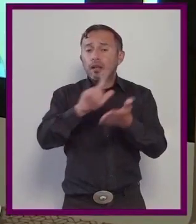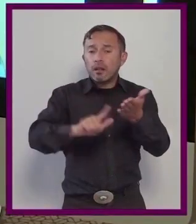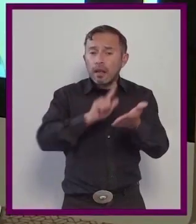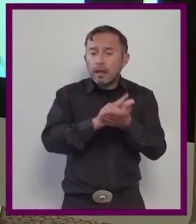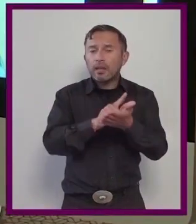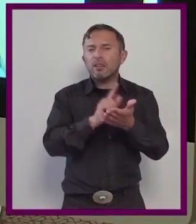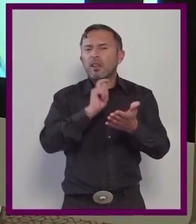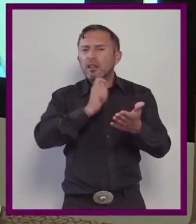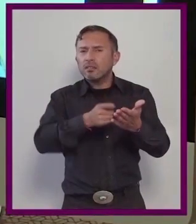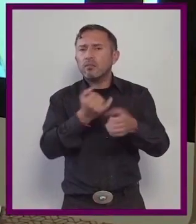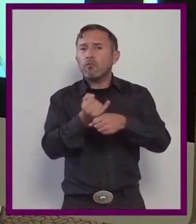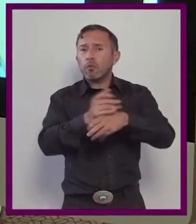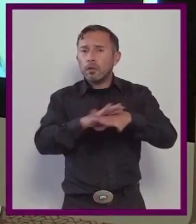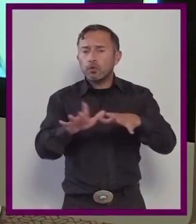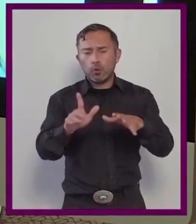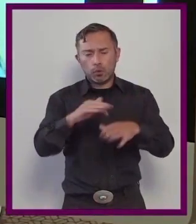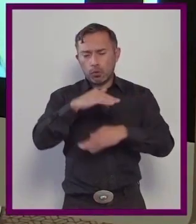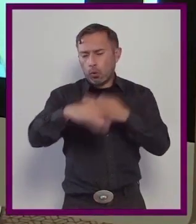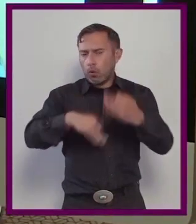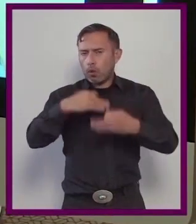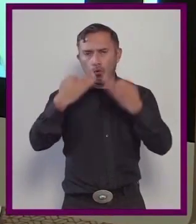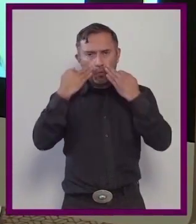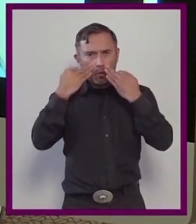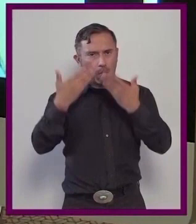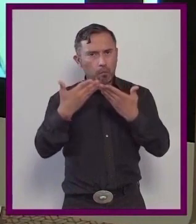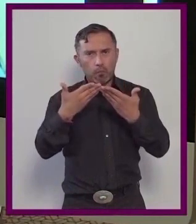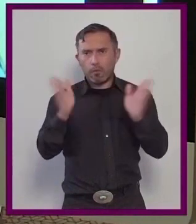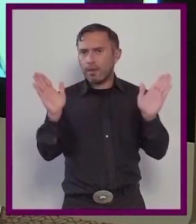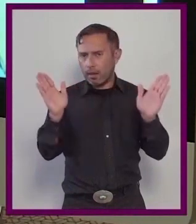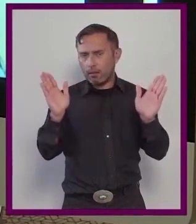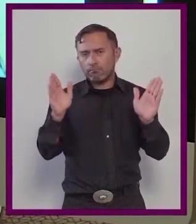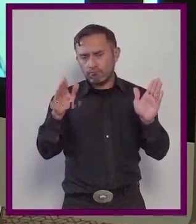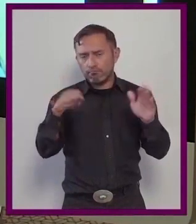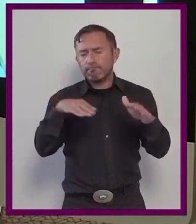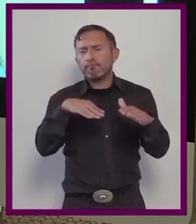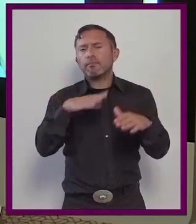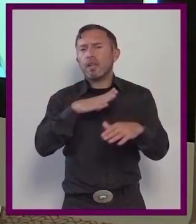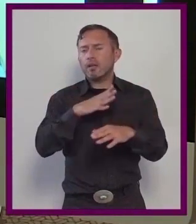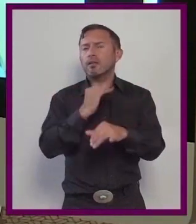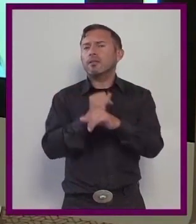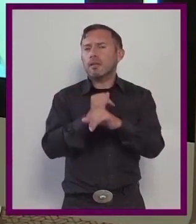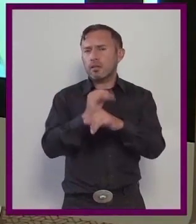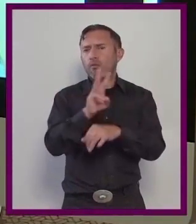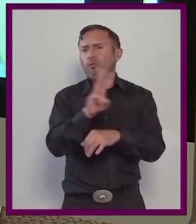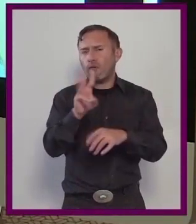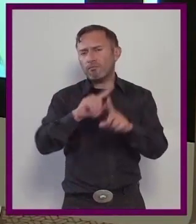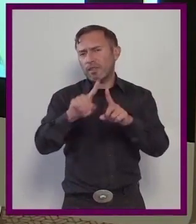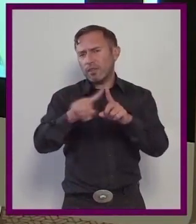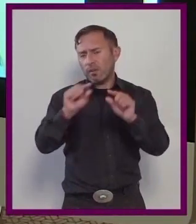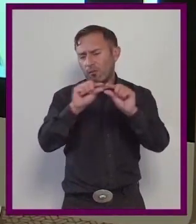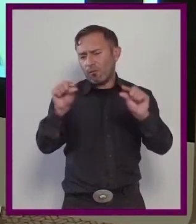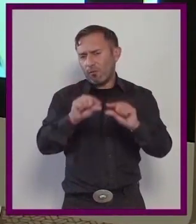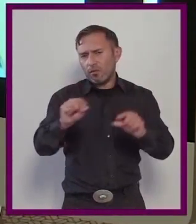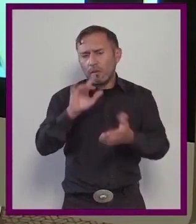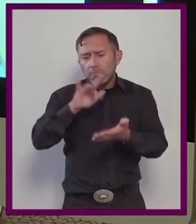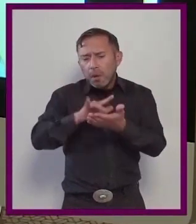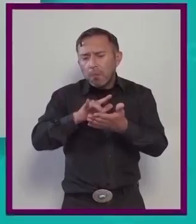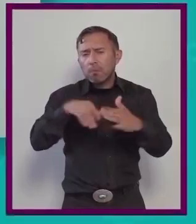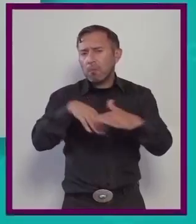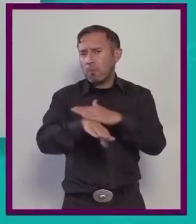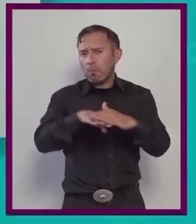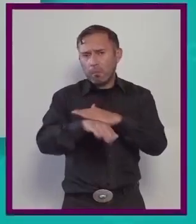información respecto de las leyes es pública y la pueden encontrar dentro de diversas plataformas digitales